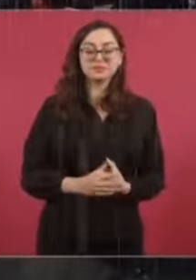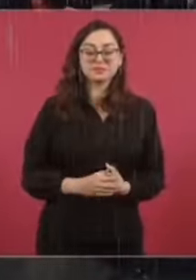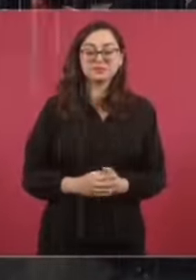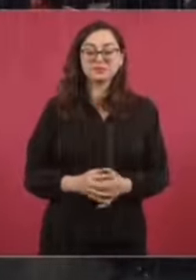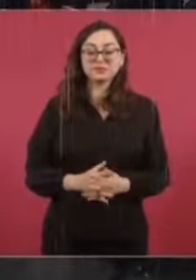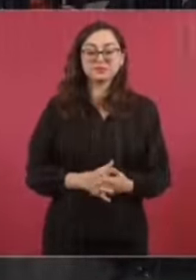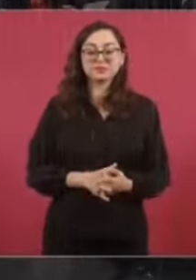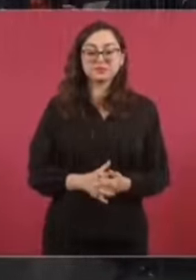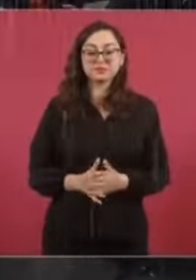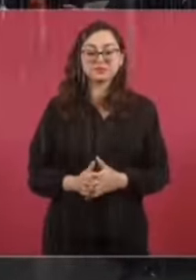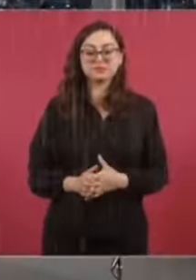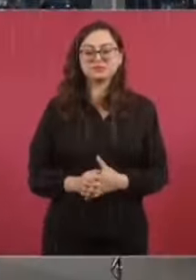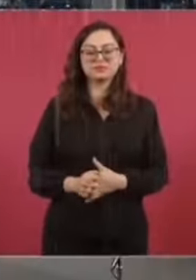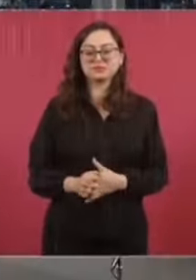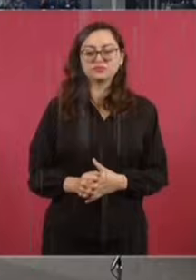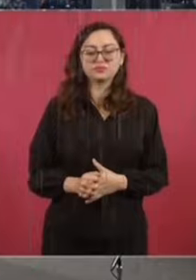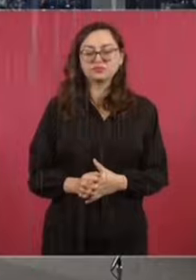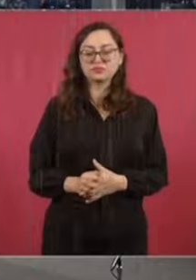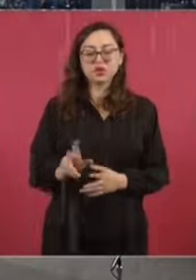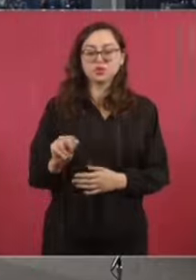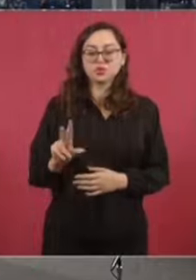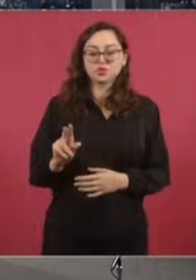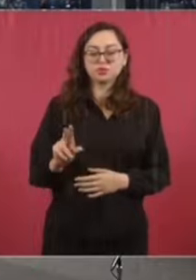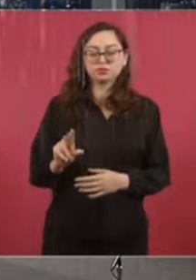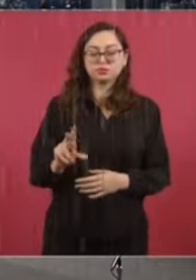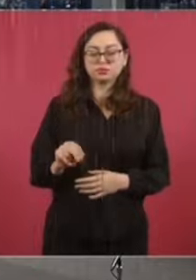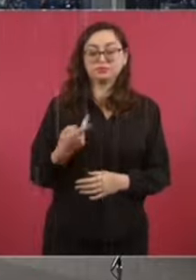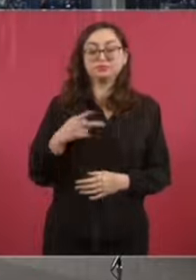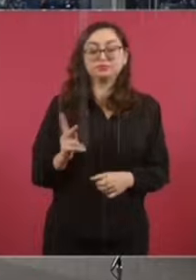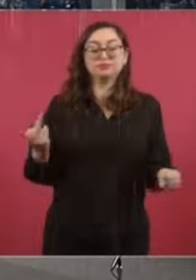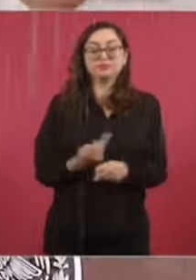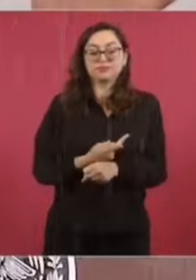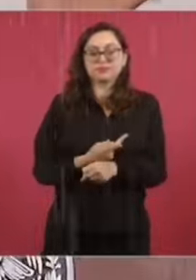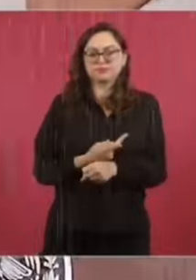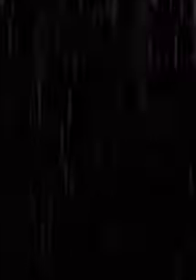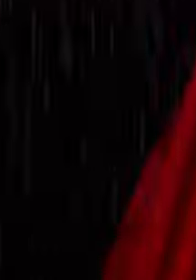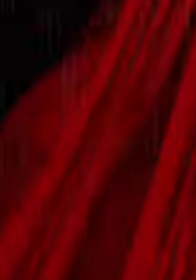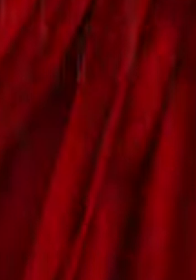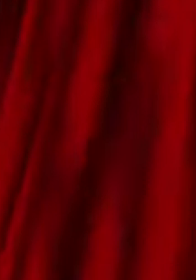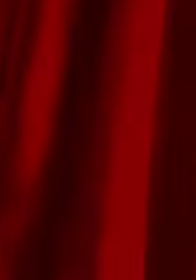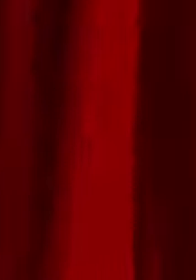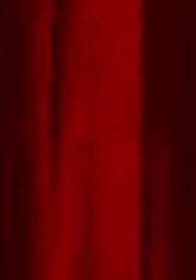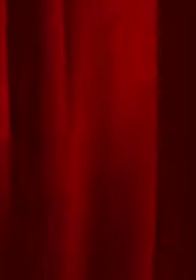con Fernando Colosio, hijo presidente? No. Lo que pasa es que todo se da al mismo tiempo.